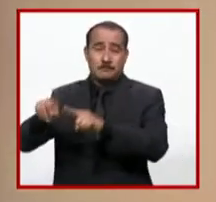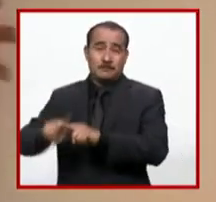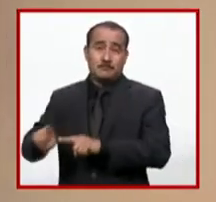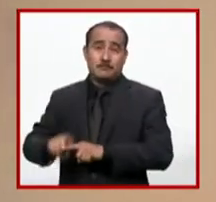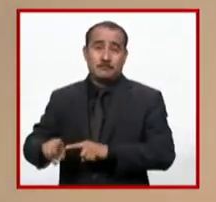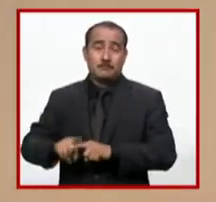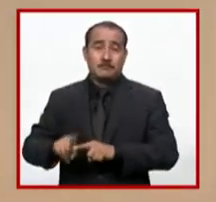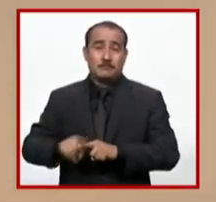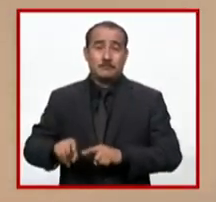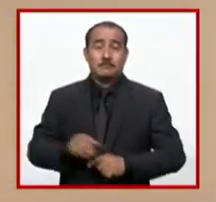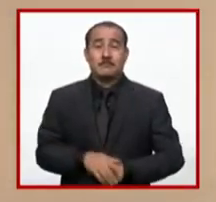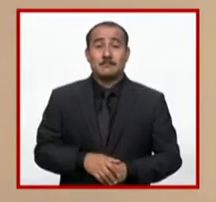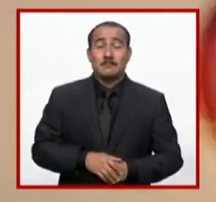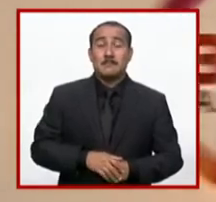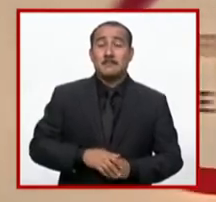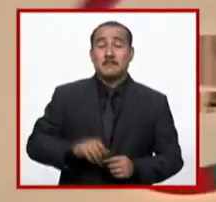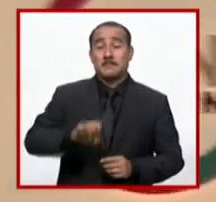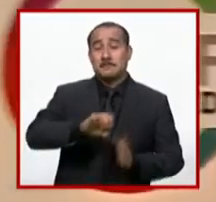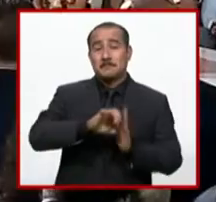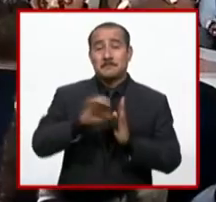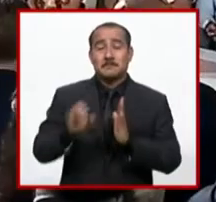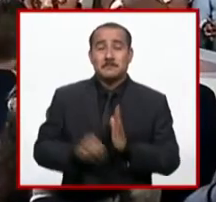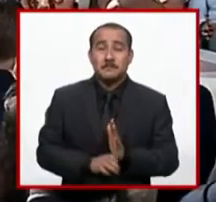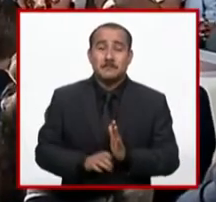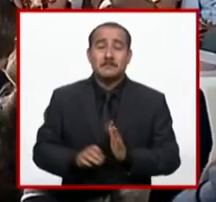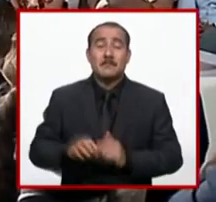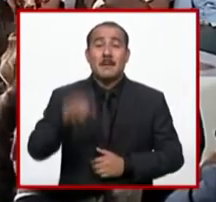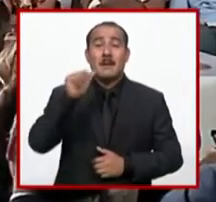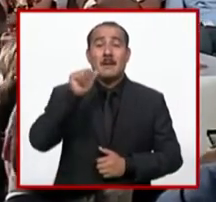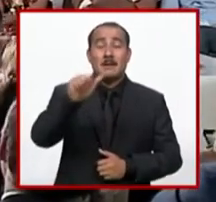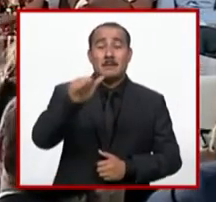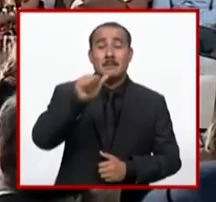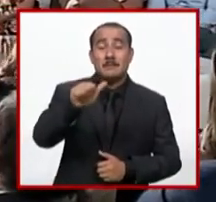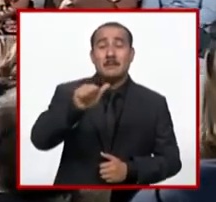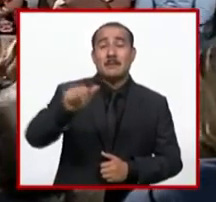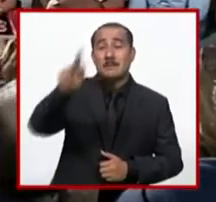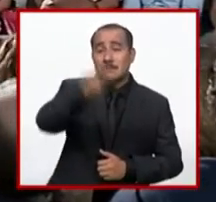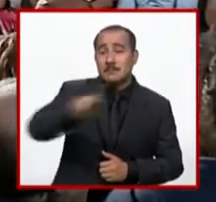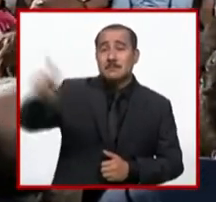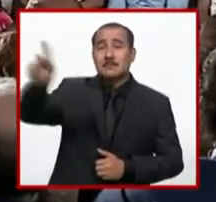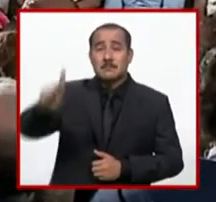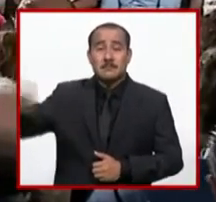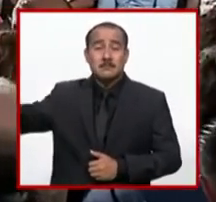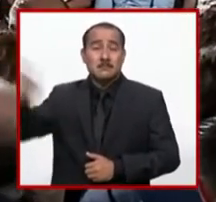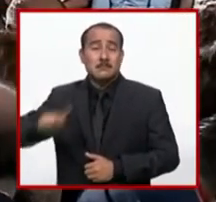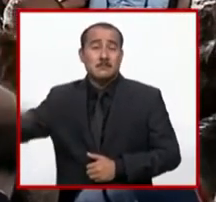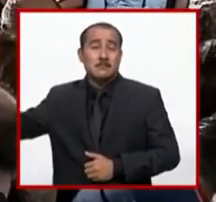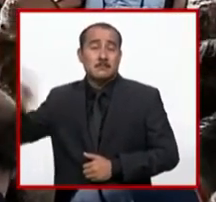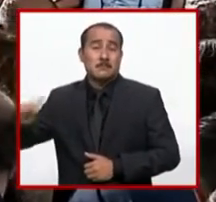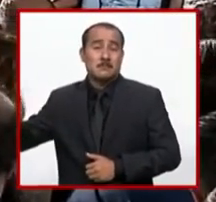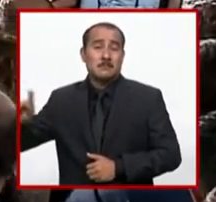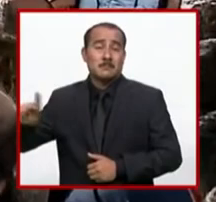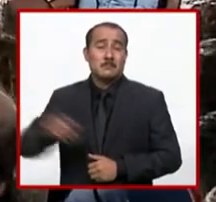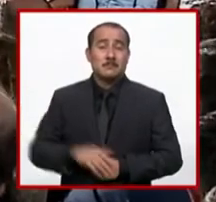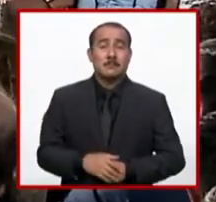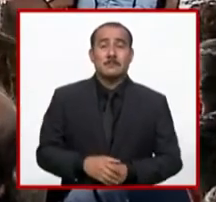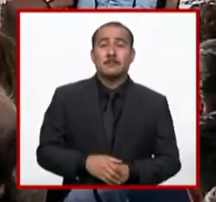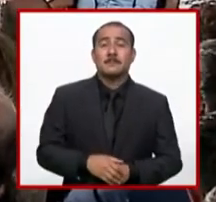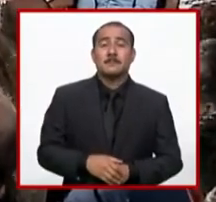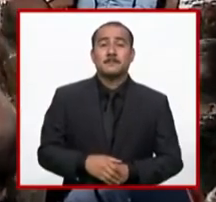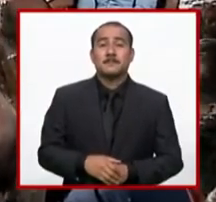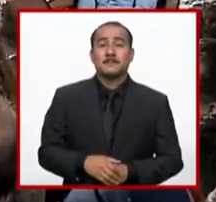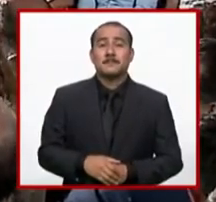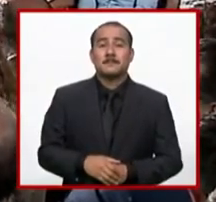Una deuda histórica con 16 pueblos originarios. Empezamos, como me